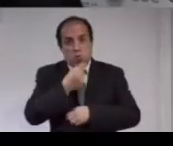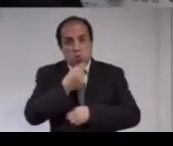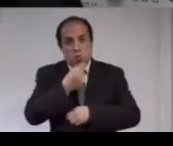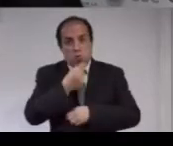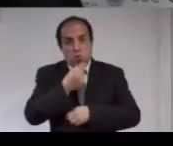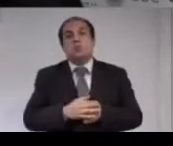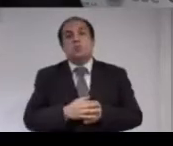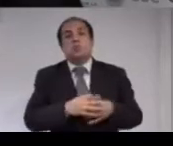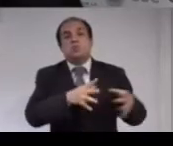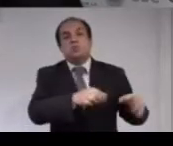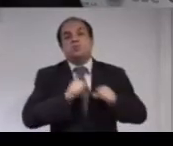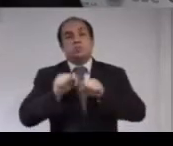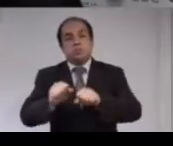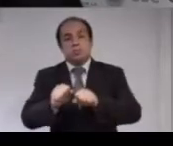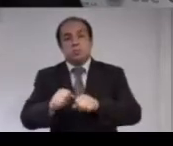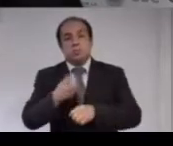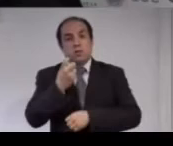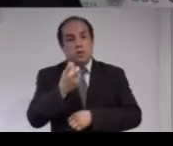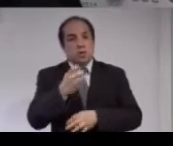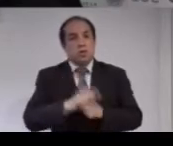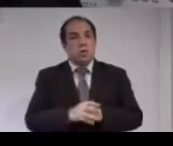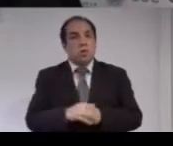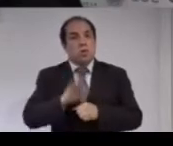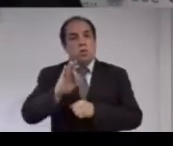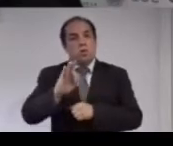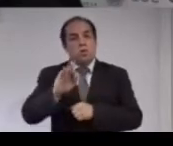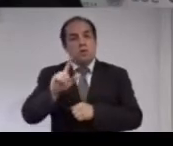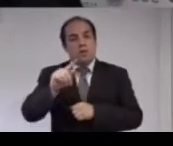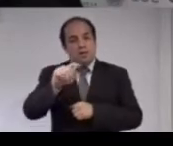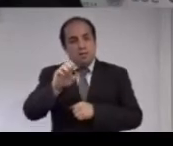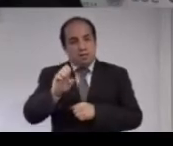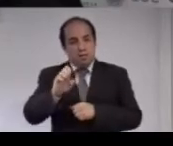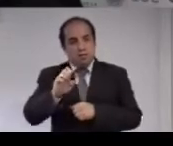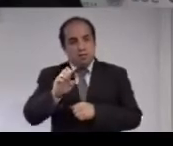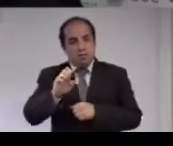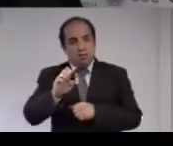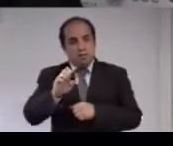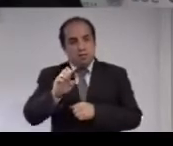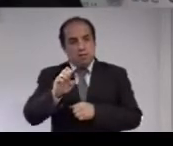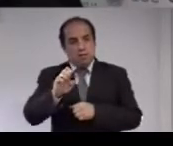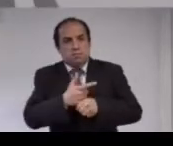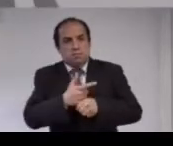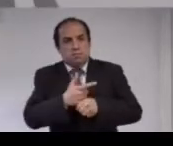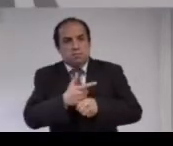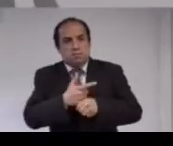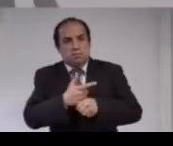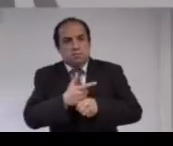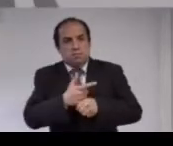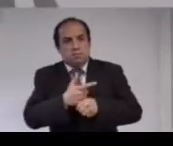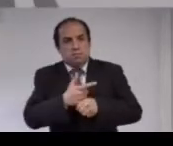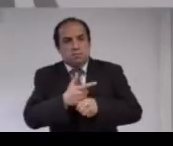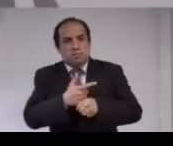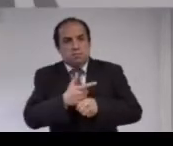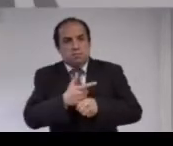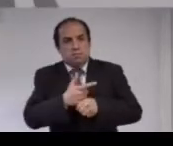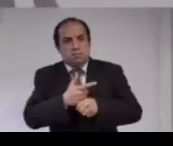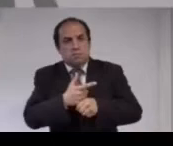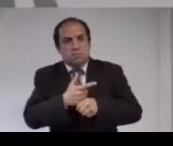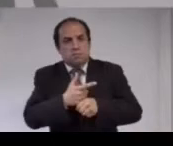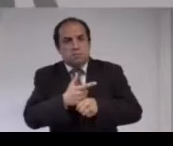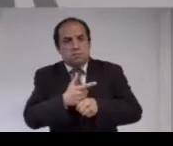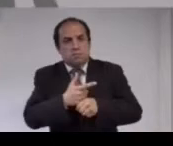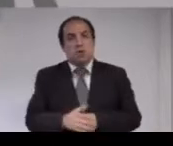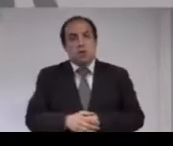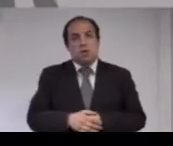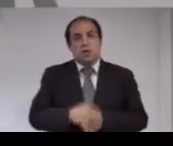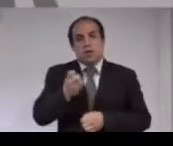detenciones? En ese sentido es flagrante el caso. ¿Por qué no hubo detenciones? Bueno, en ese sentido no sé si el maestro Ulises